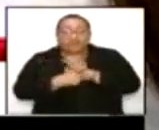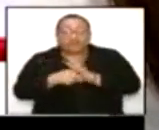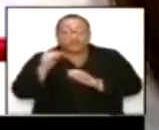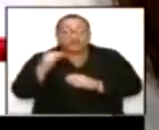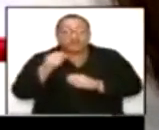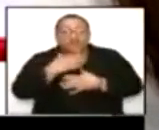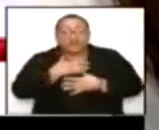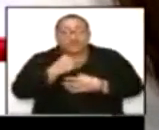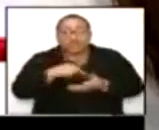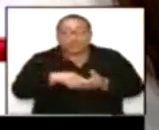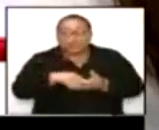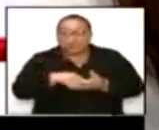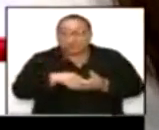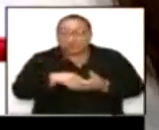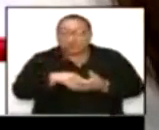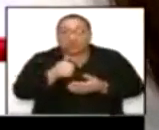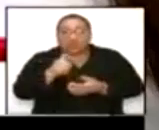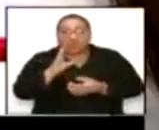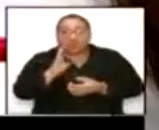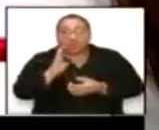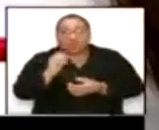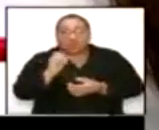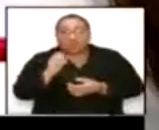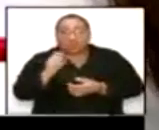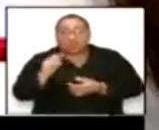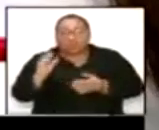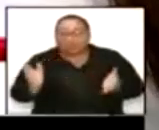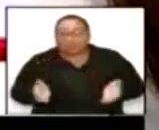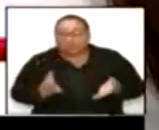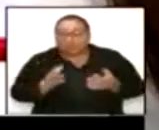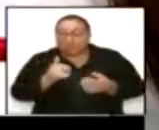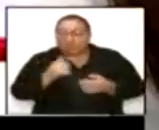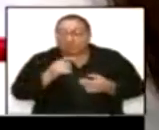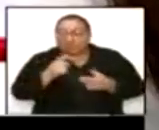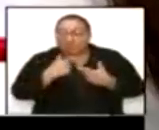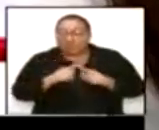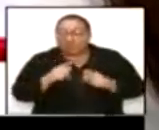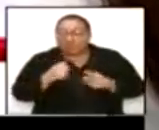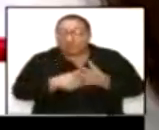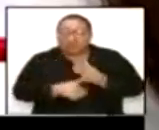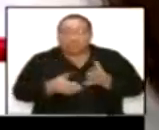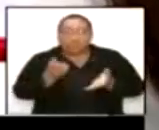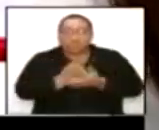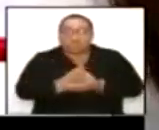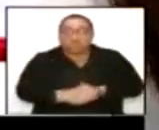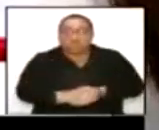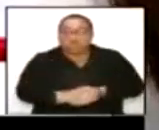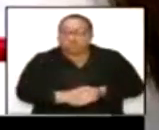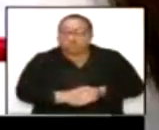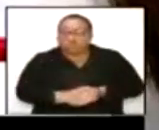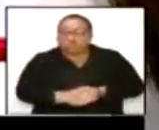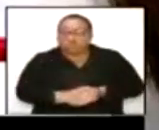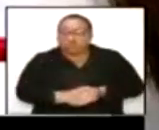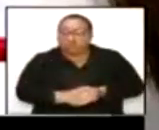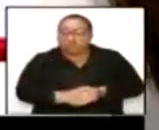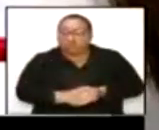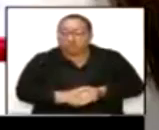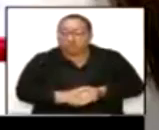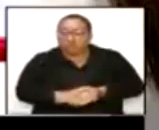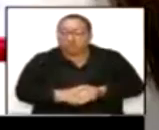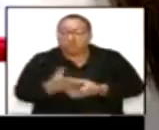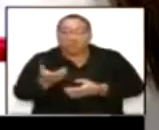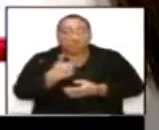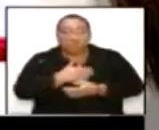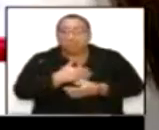sexual y reproductiva está el aborto. Promover el aborto libre a la carta. Y eso, presidente, no lo vamos a permitir. Por